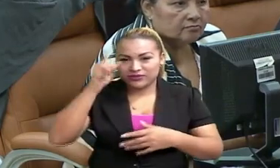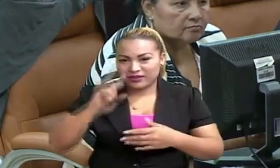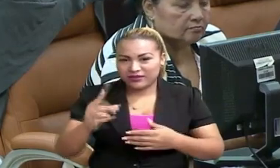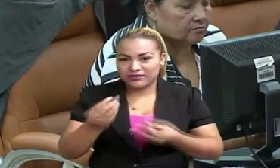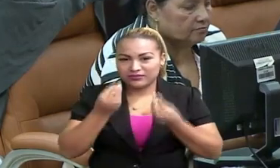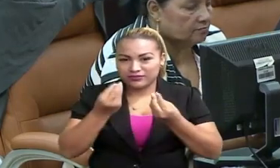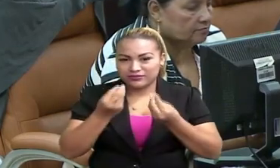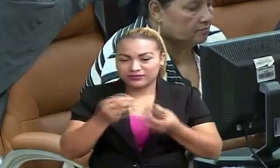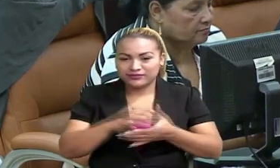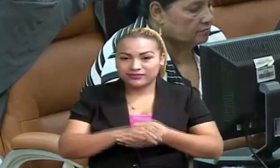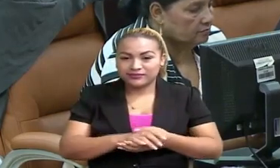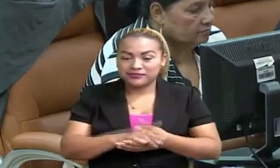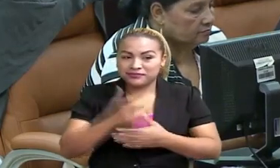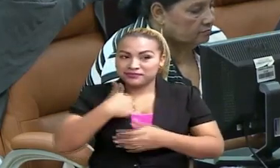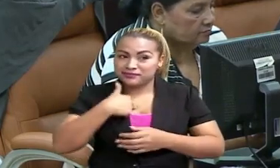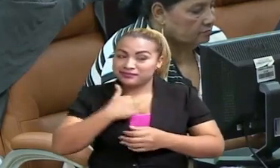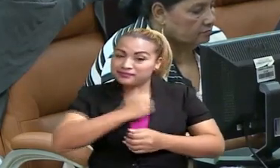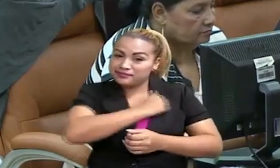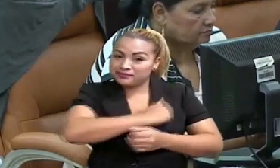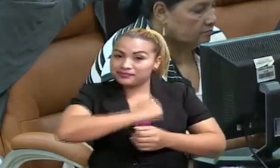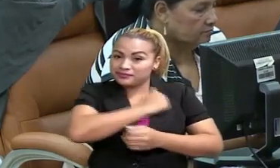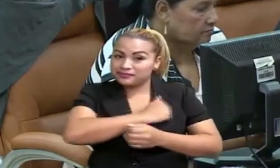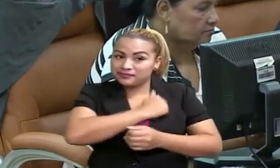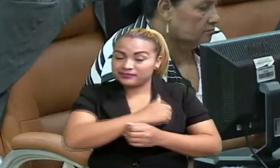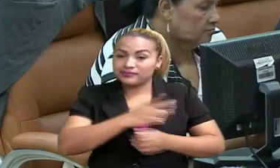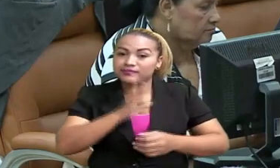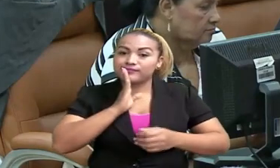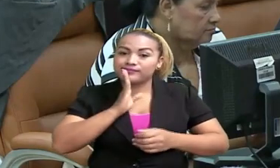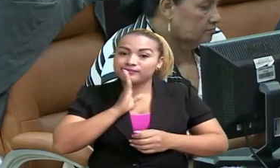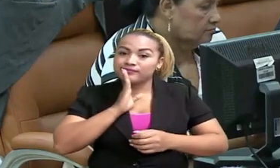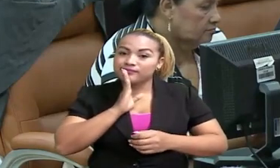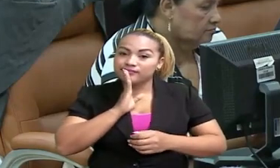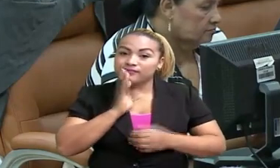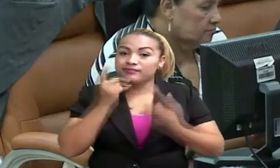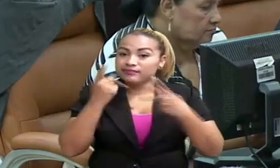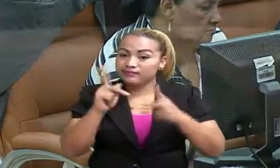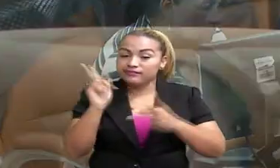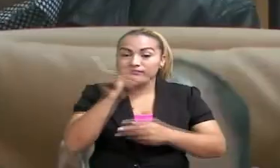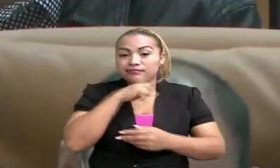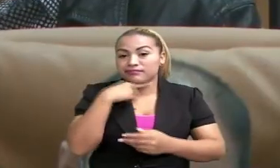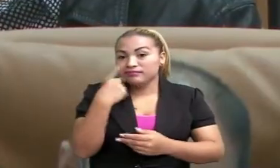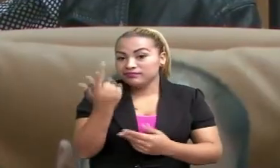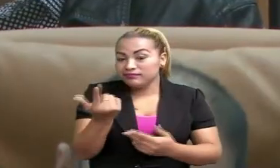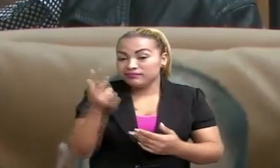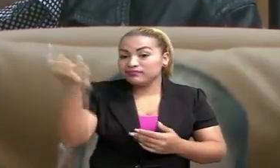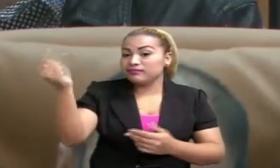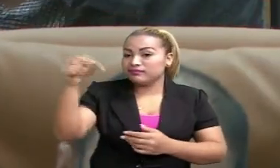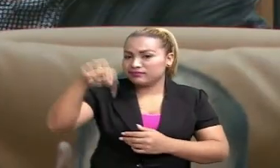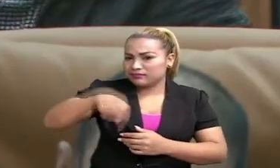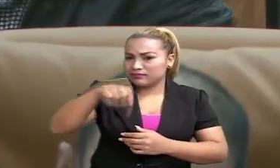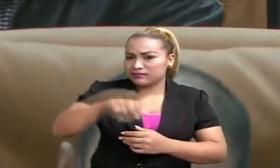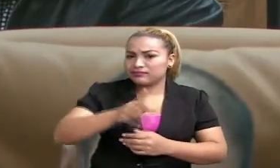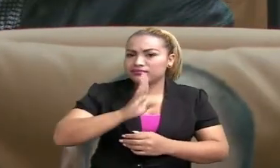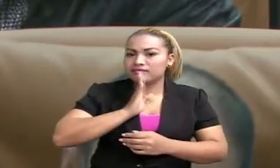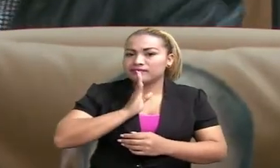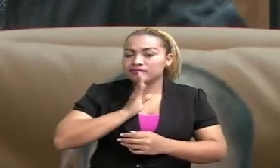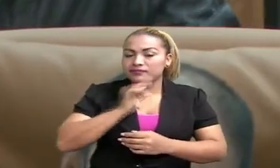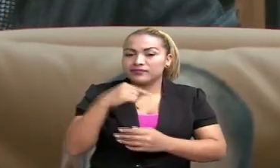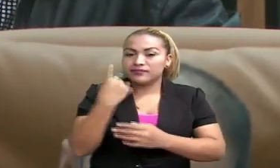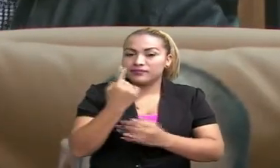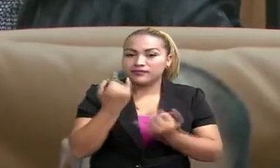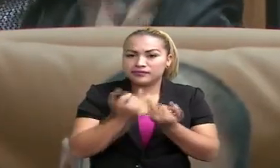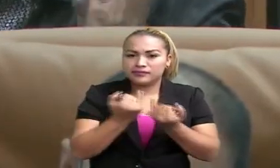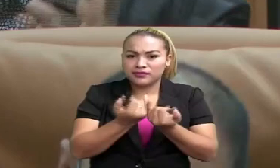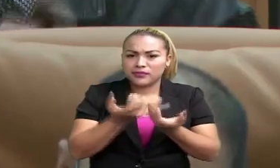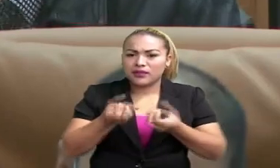Me disculpan que sea tan franco y tan directo, pero es la verdad. Y aquí se vino a decir eso, que estábamos eximiendo el producto,